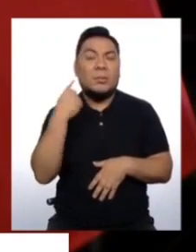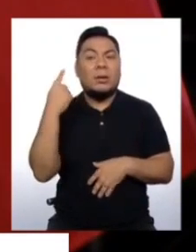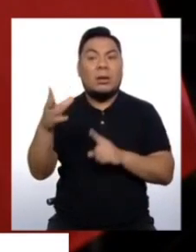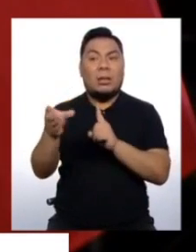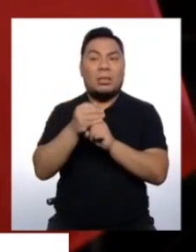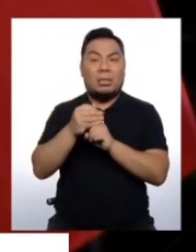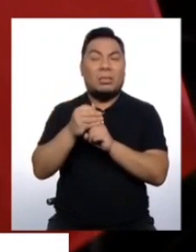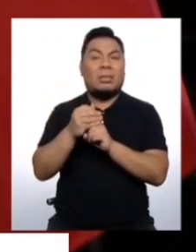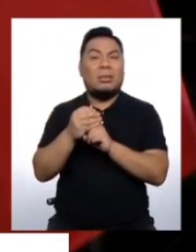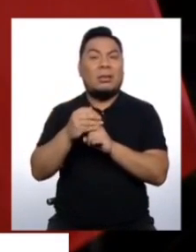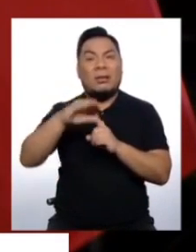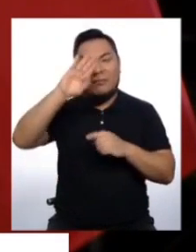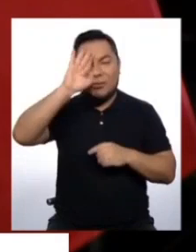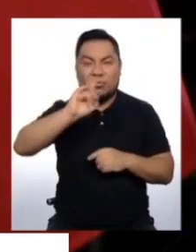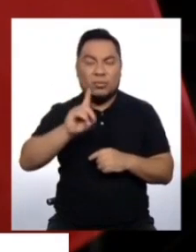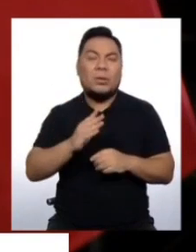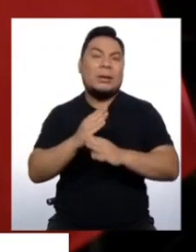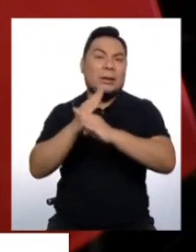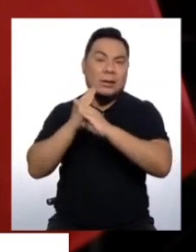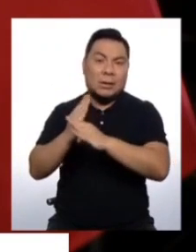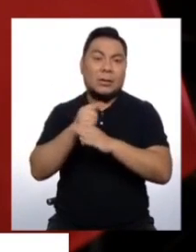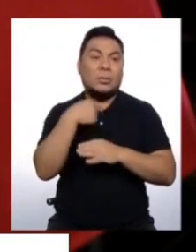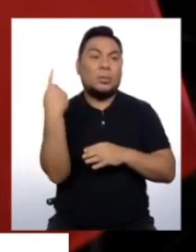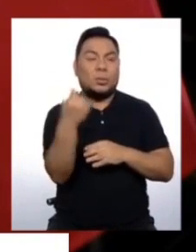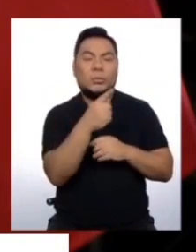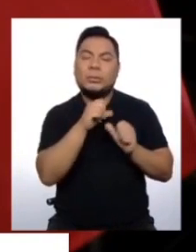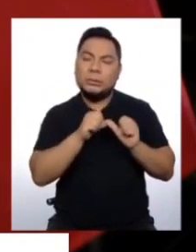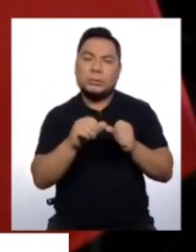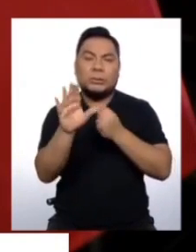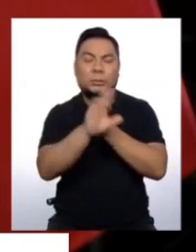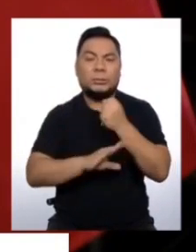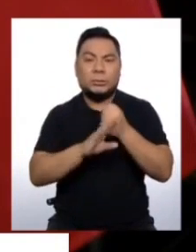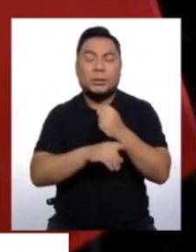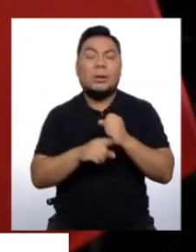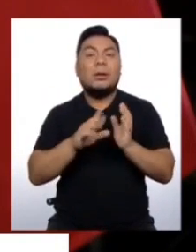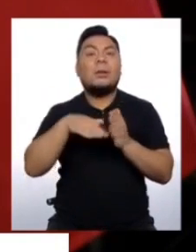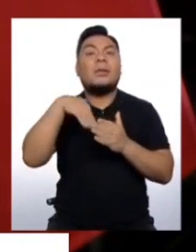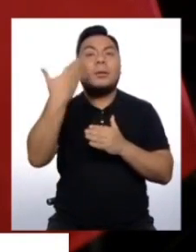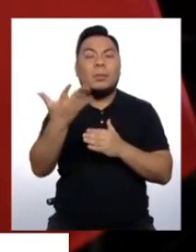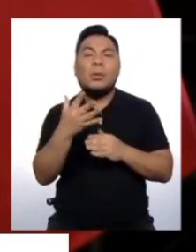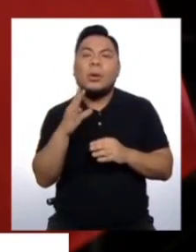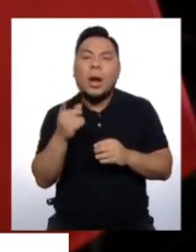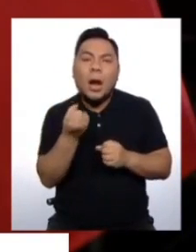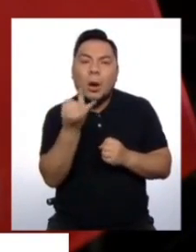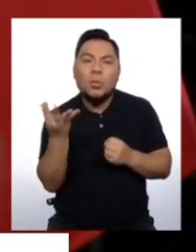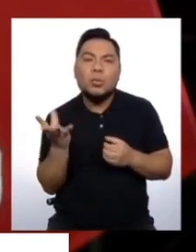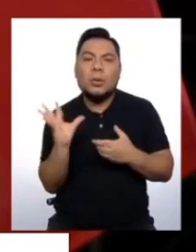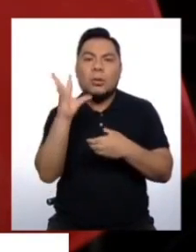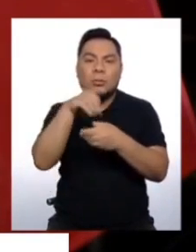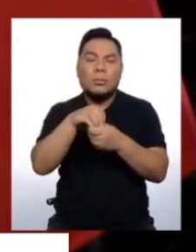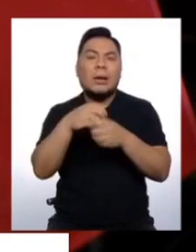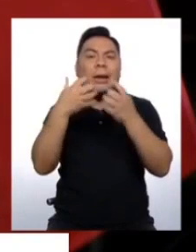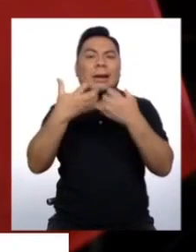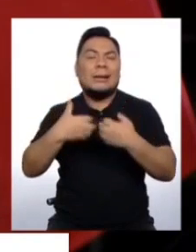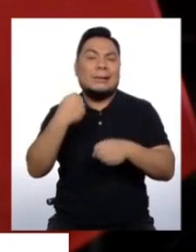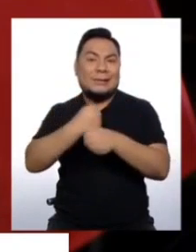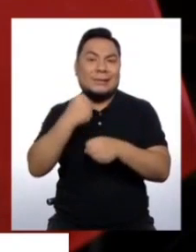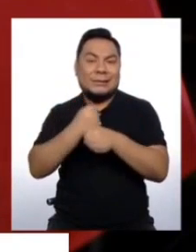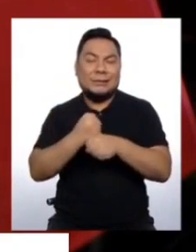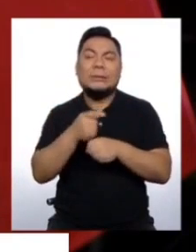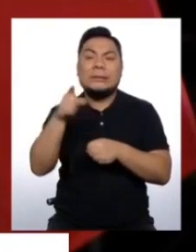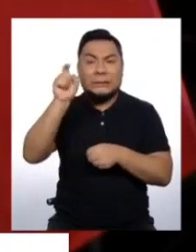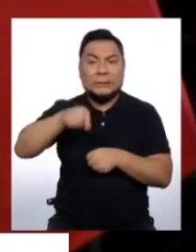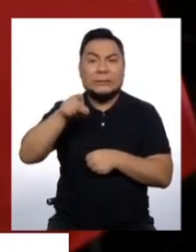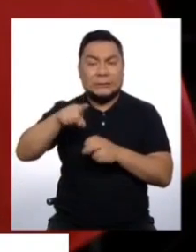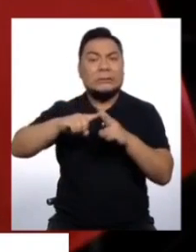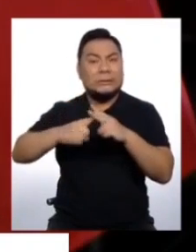virus, comenzar gradualmente a incorporar algunos sectores de la economía que requerimos que